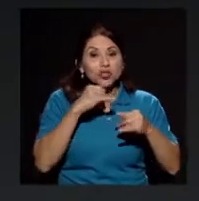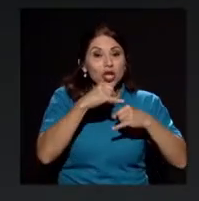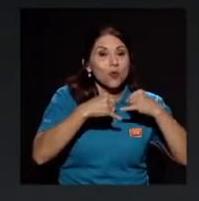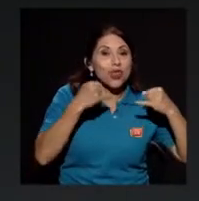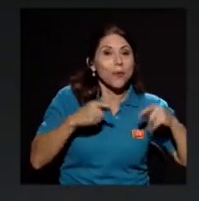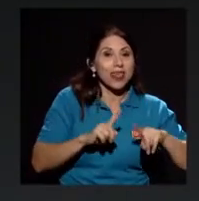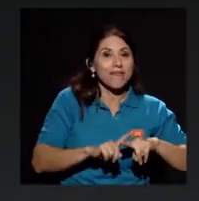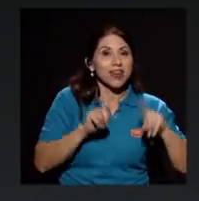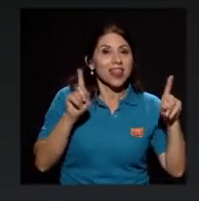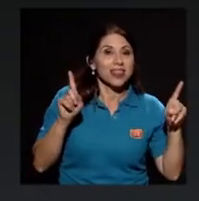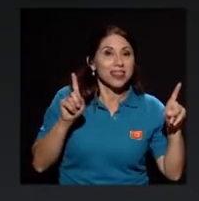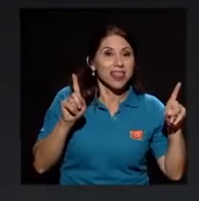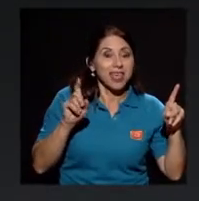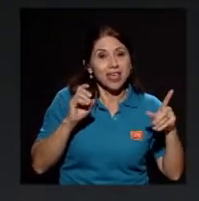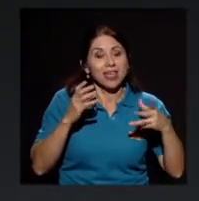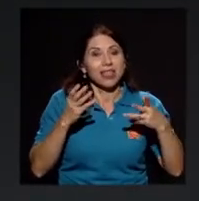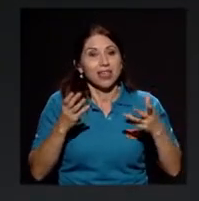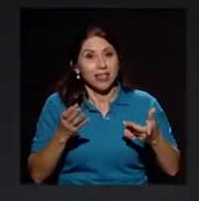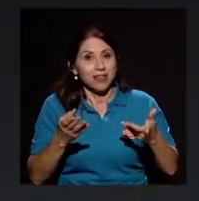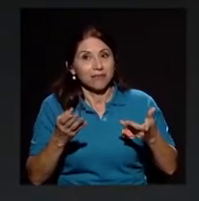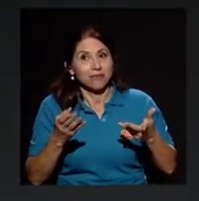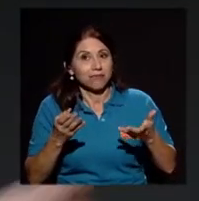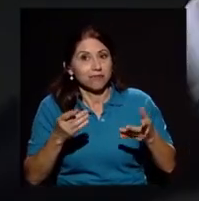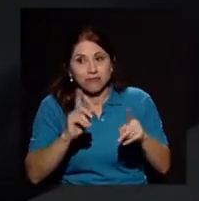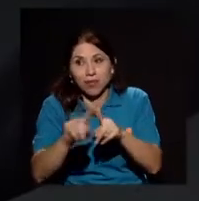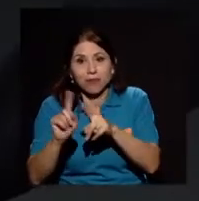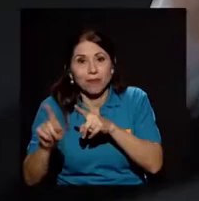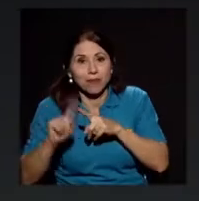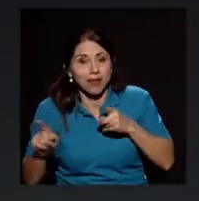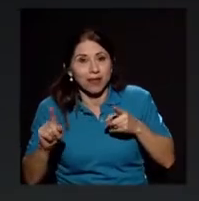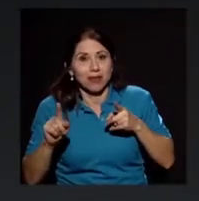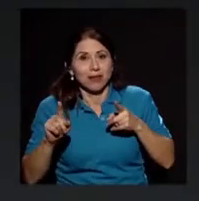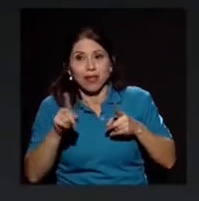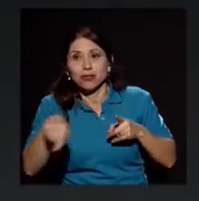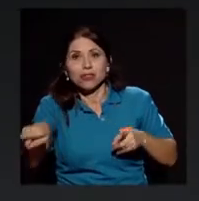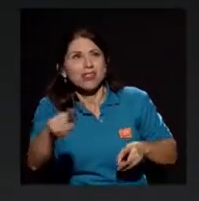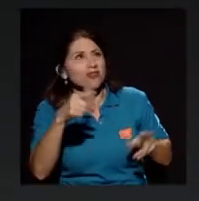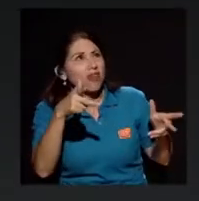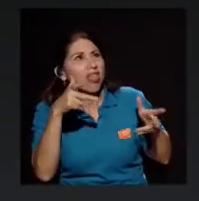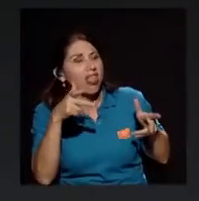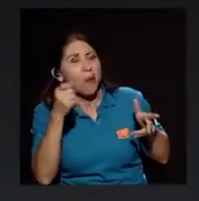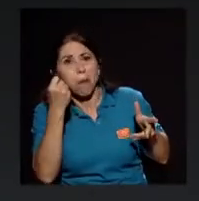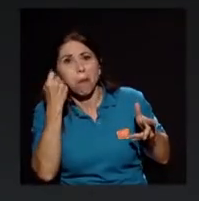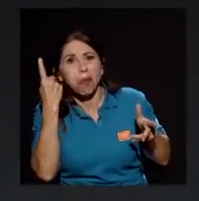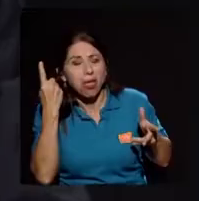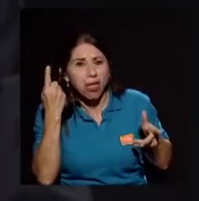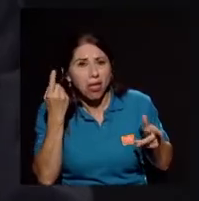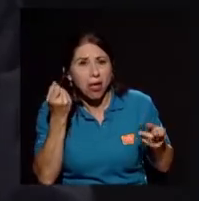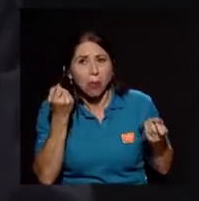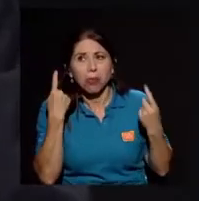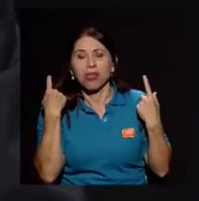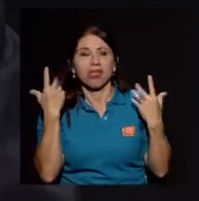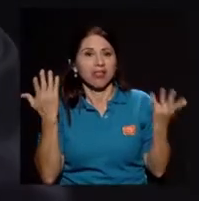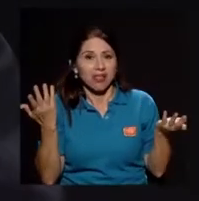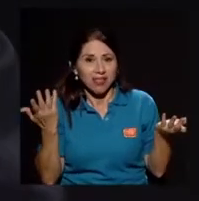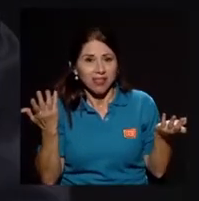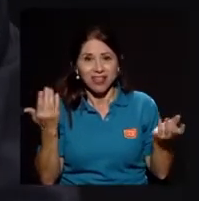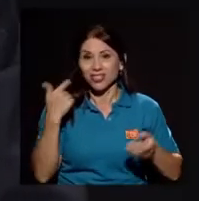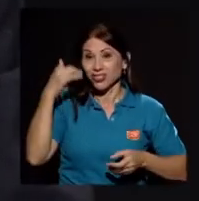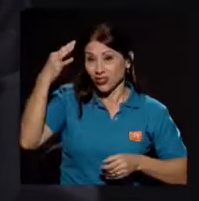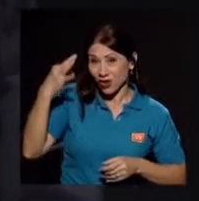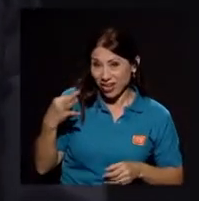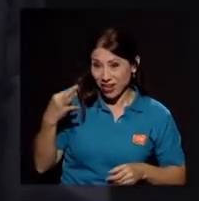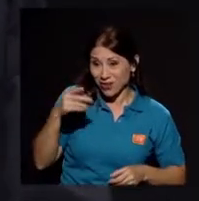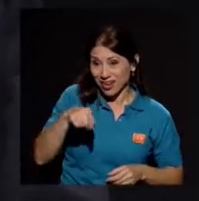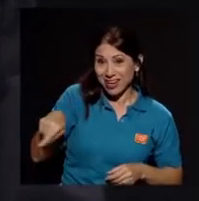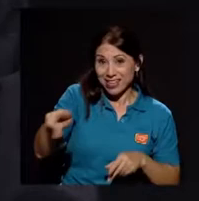en húngaro en magia y nadie los entiende yo creo que mucho tiene que ver con que no lo sienten